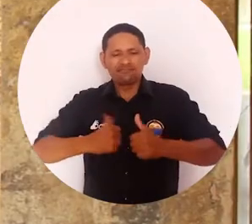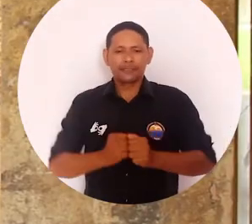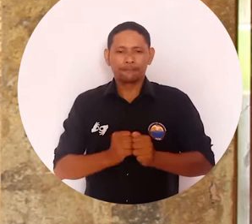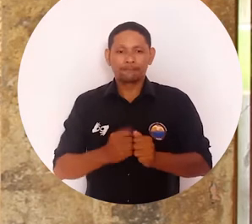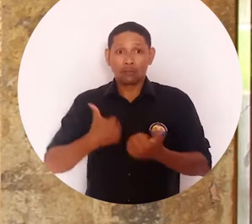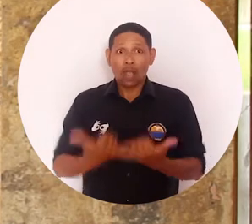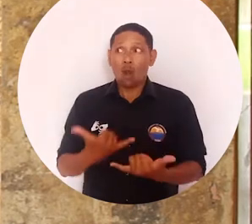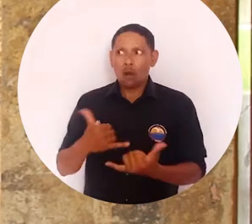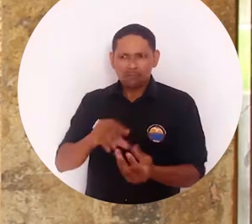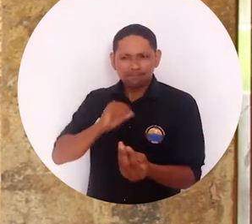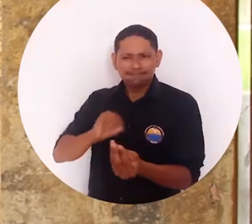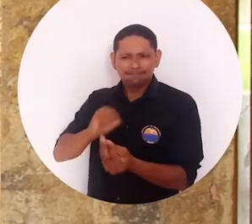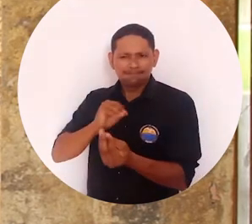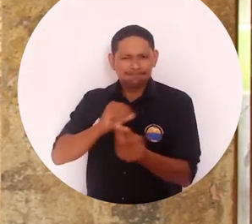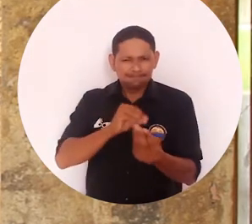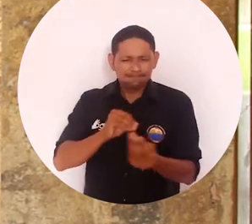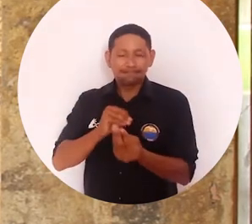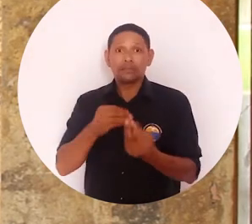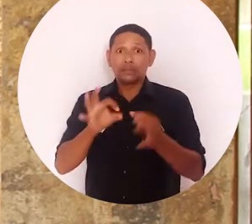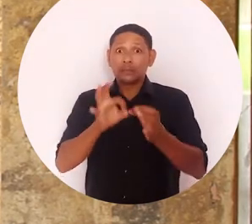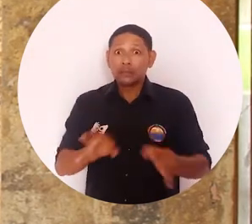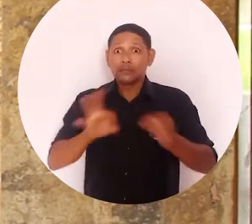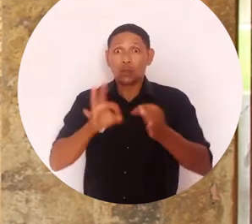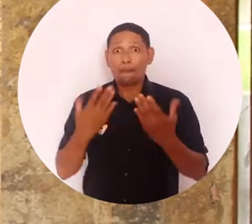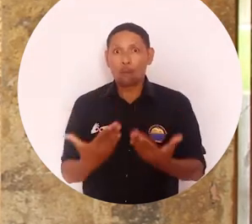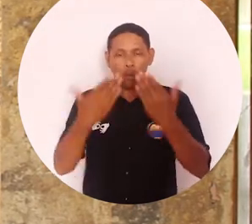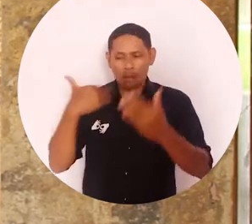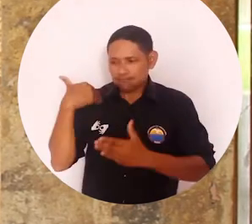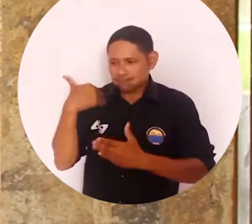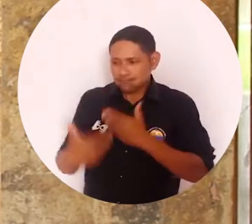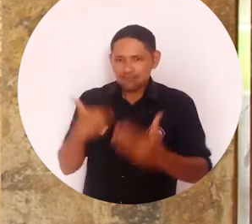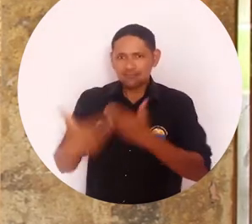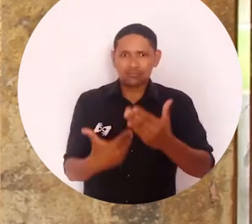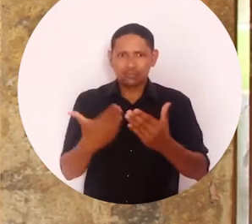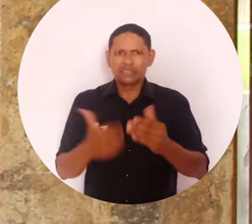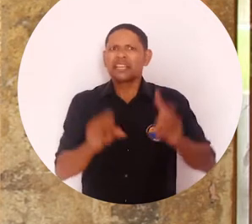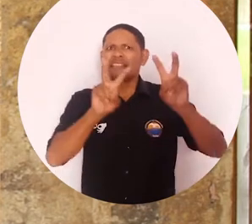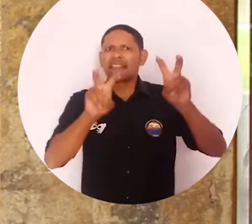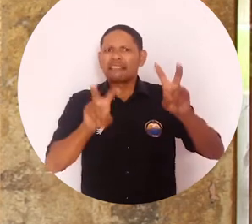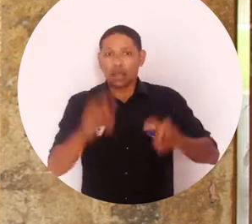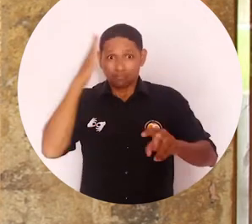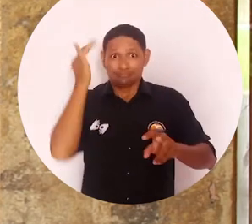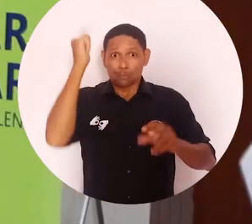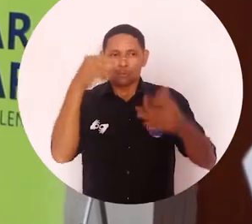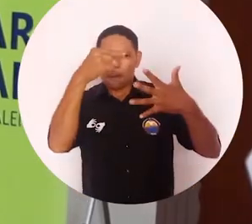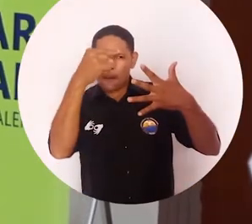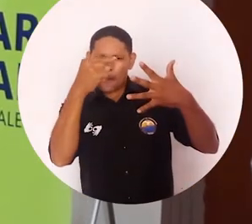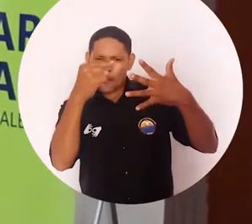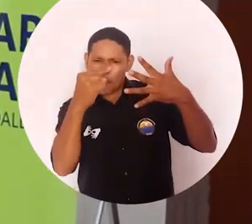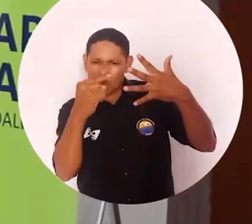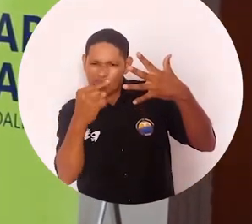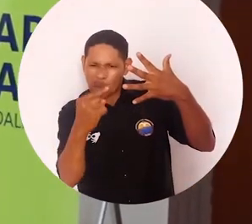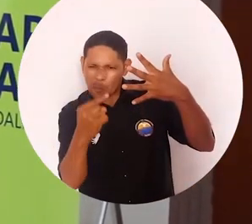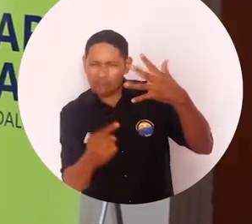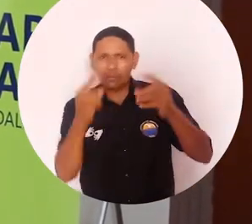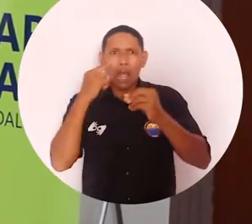de estas capacitaciones tuvieron consigo el contenido académico relacionado con todo lo que tiene que